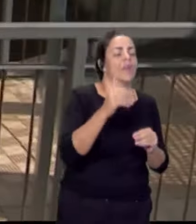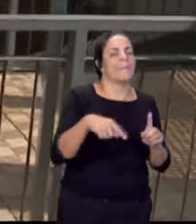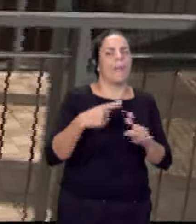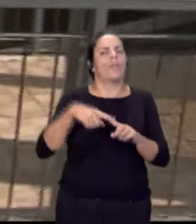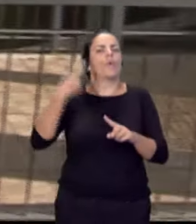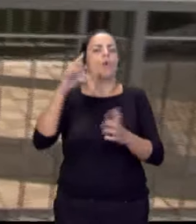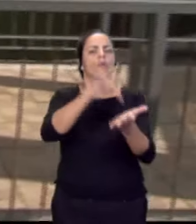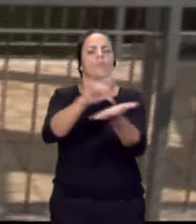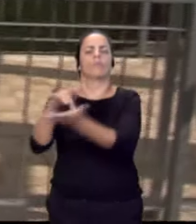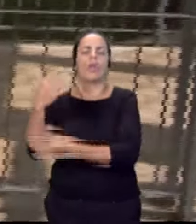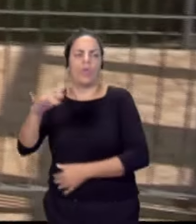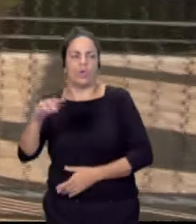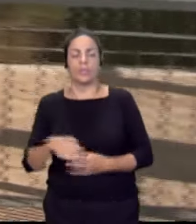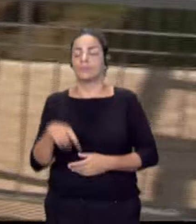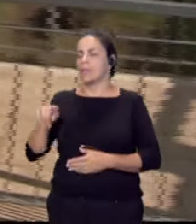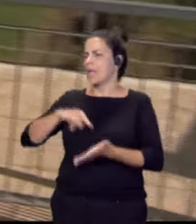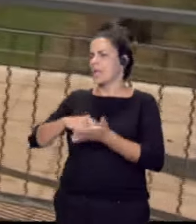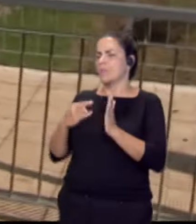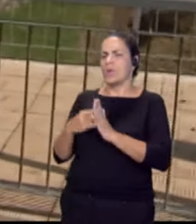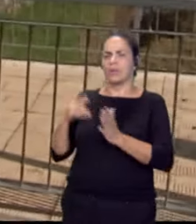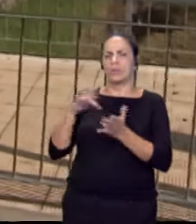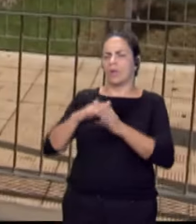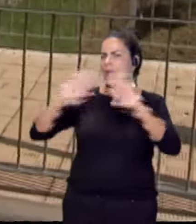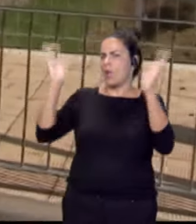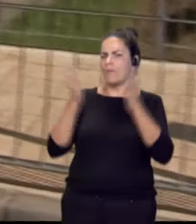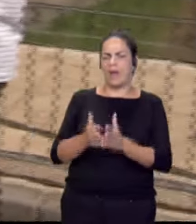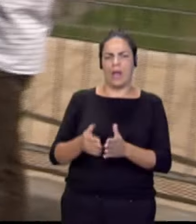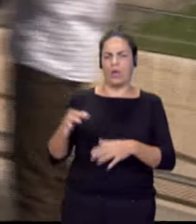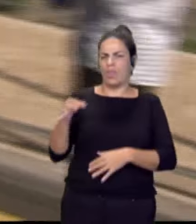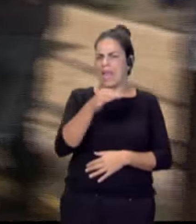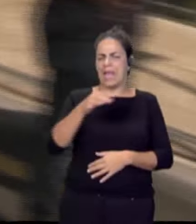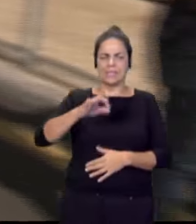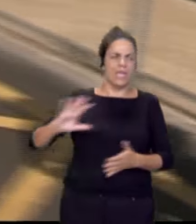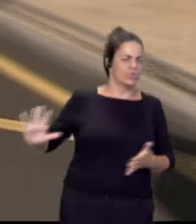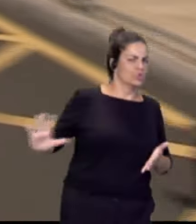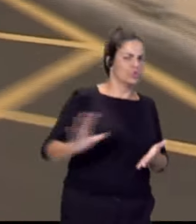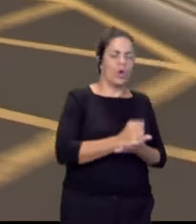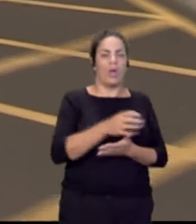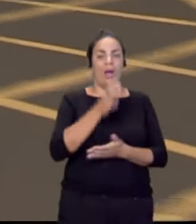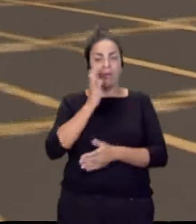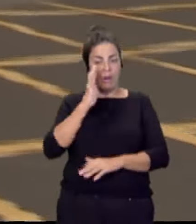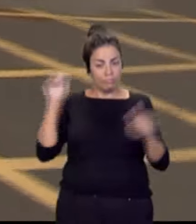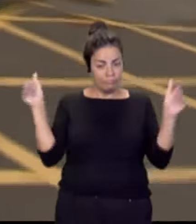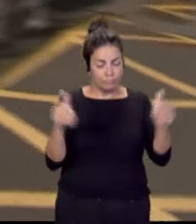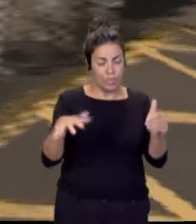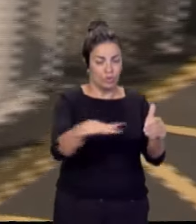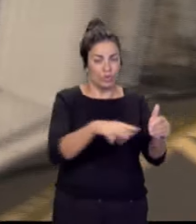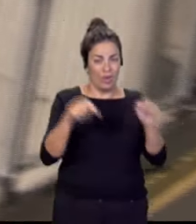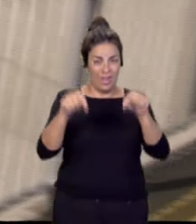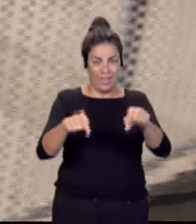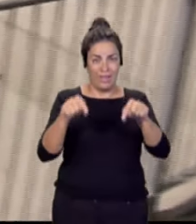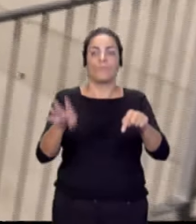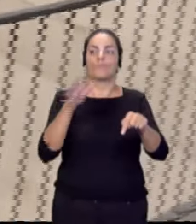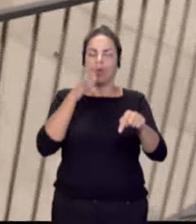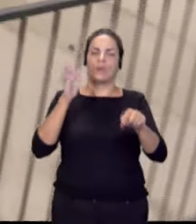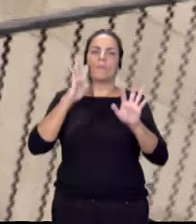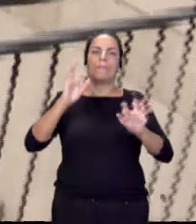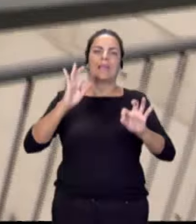dirigir? El proyecto va a abarcar todos los barrancos de la isla. Nos hemos centrado en esta parte por el tema del riesgo que existe de